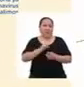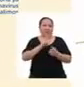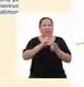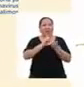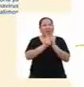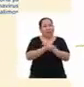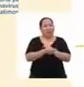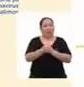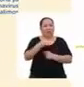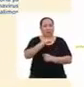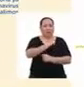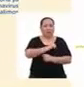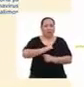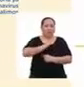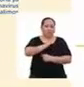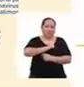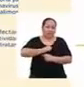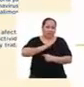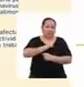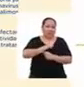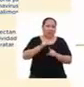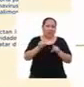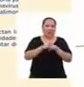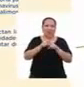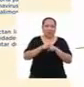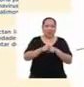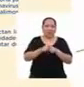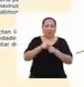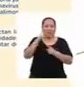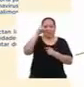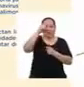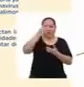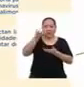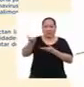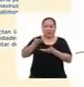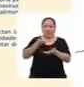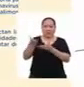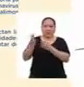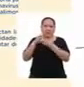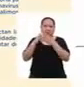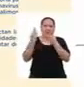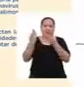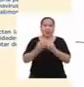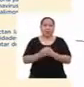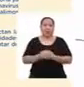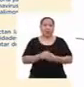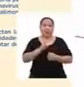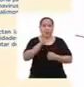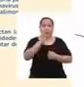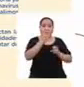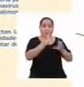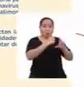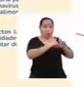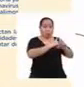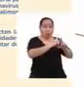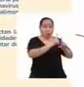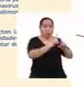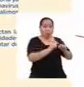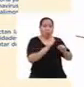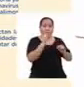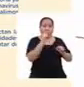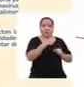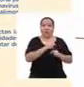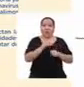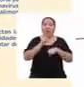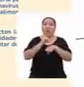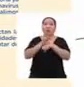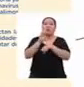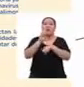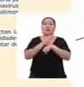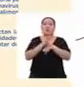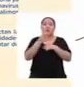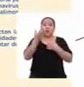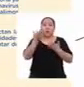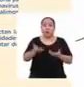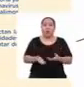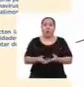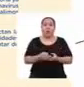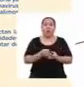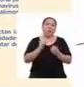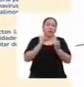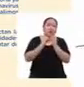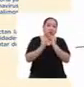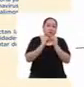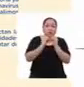nuestras relaciones familiares. El cuarto y último párrafo da consejos para sobrellevar situaciones que afectan la